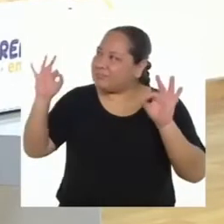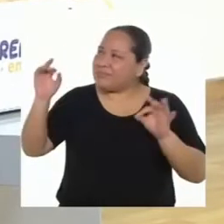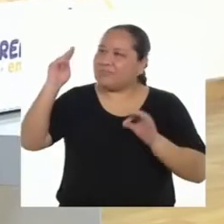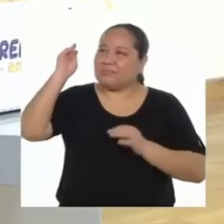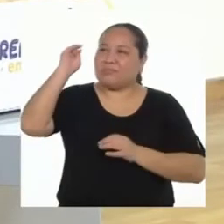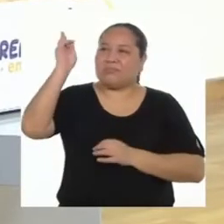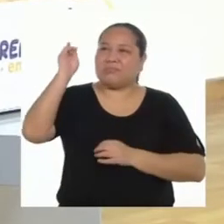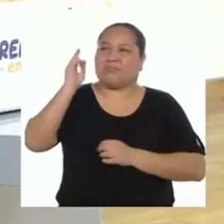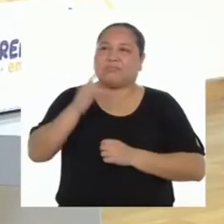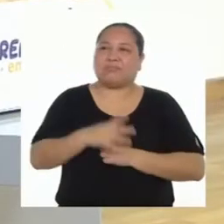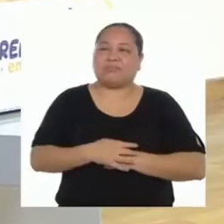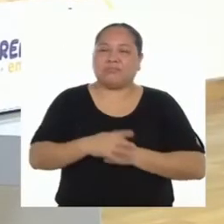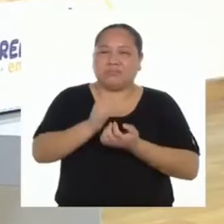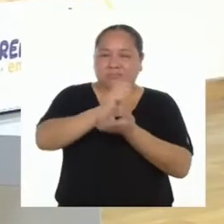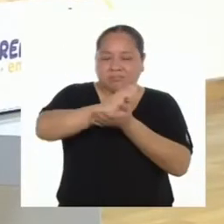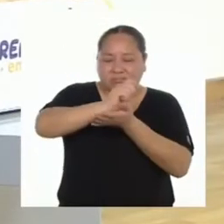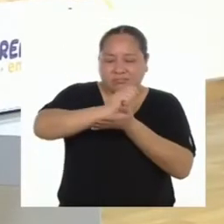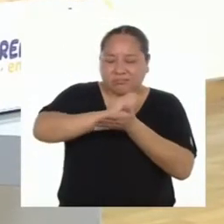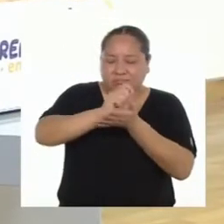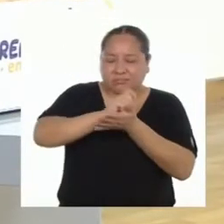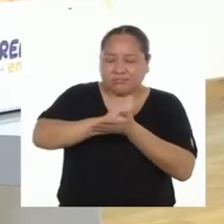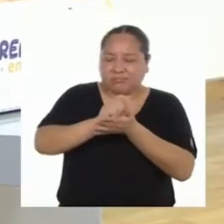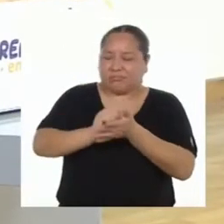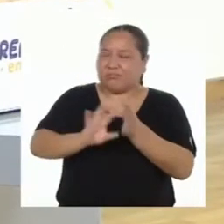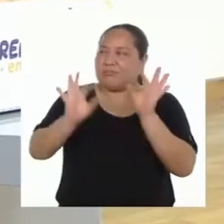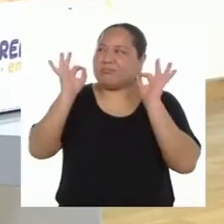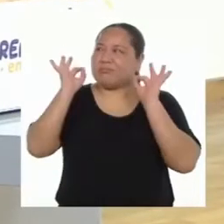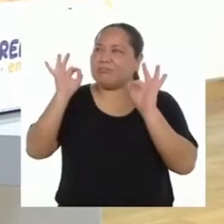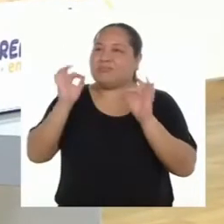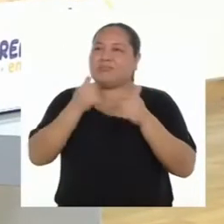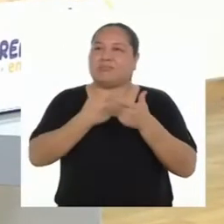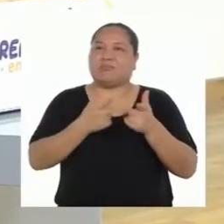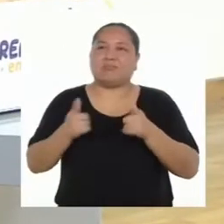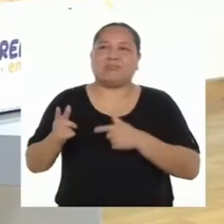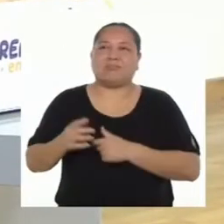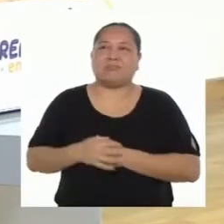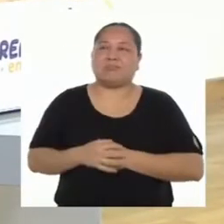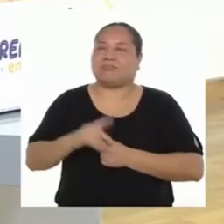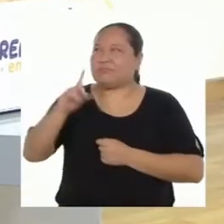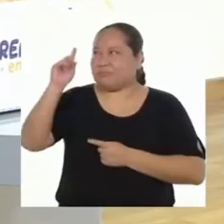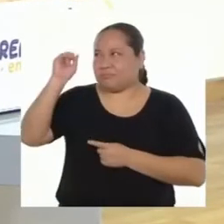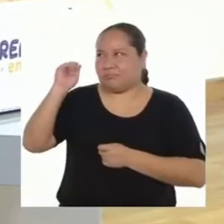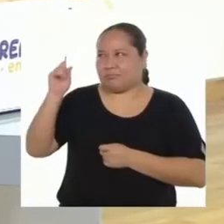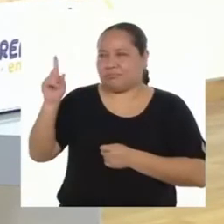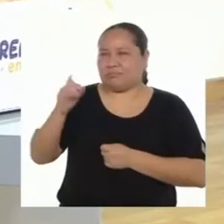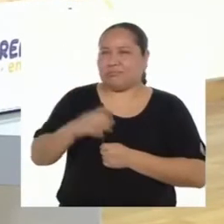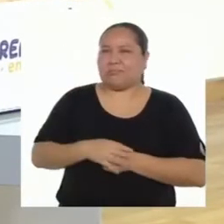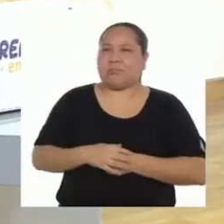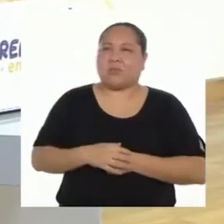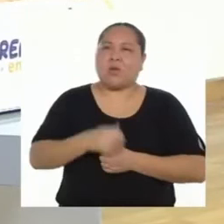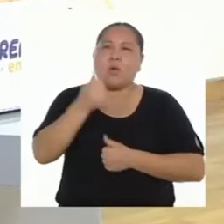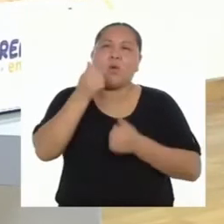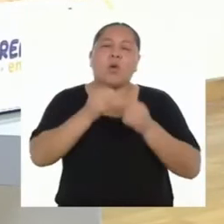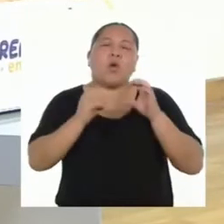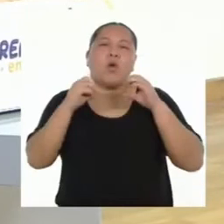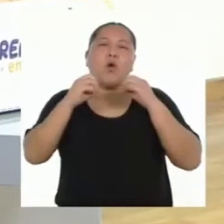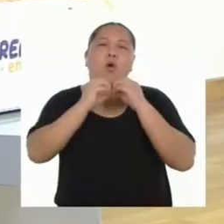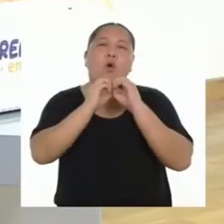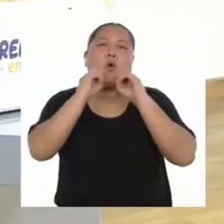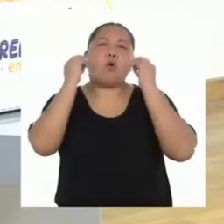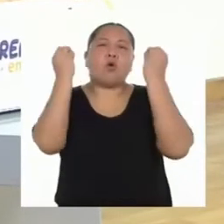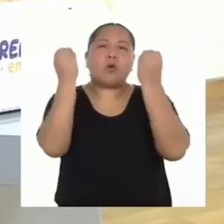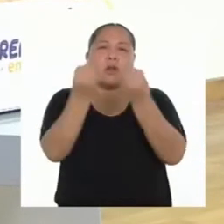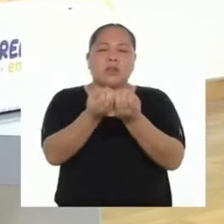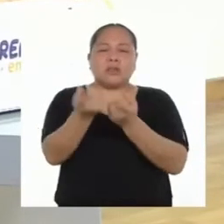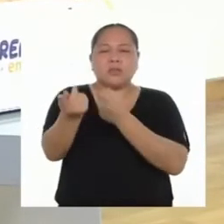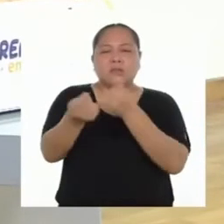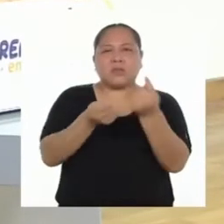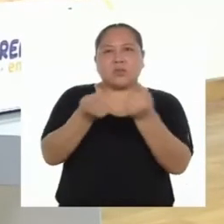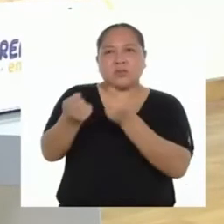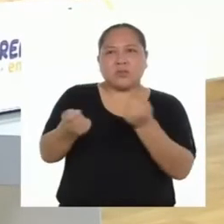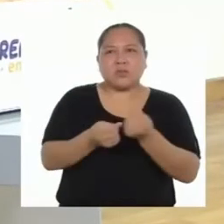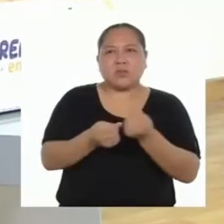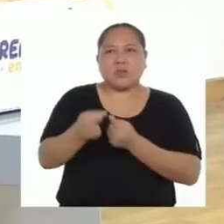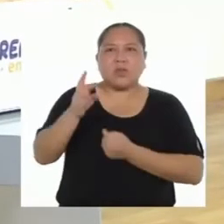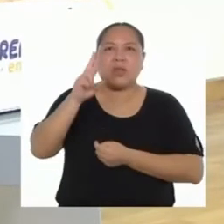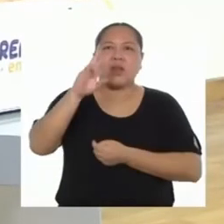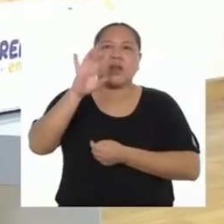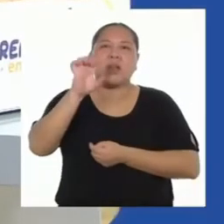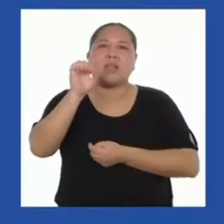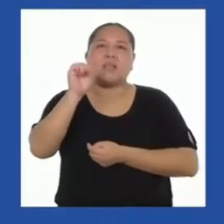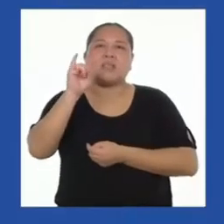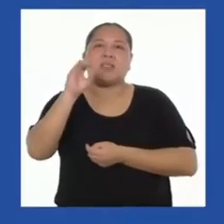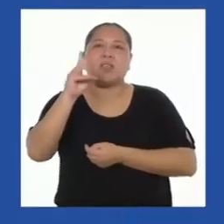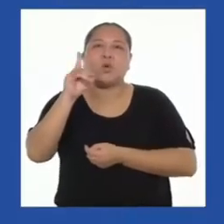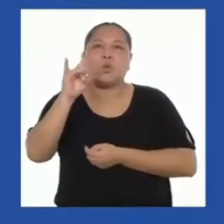¡Excelente, profesor! Apuntado. Pregunta: ¿qué organismo tiene la función de gestionar los